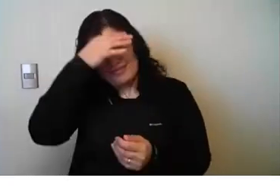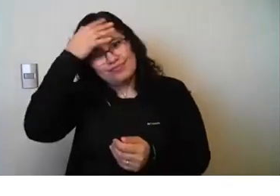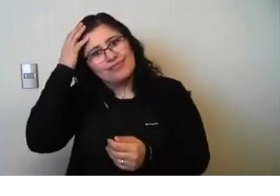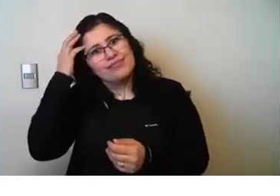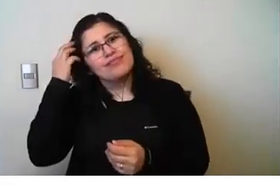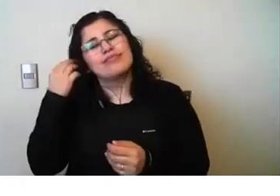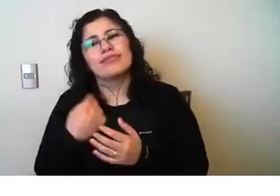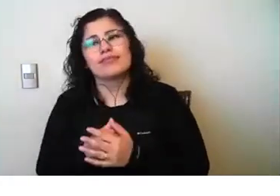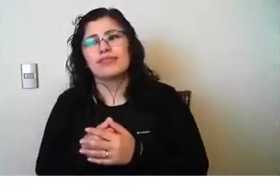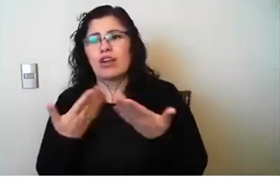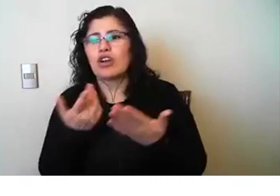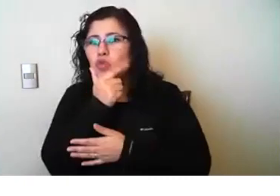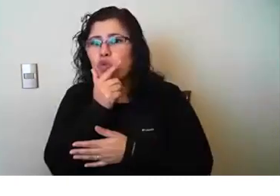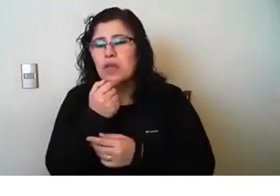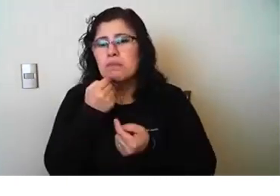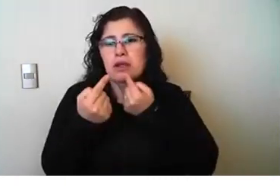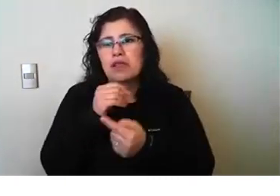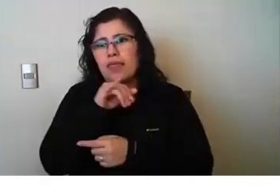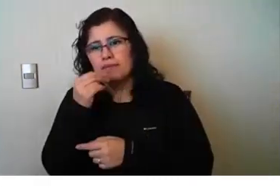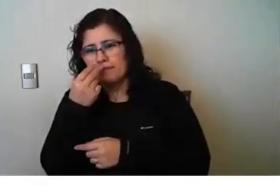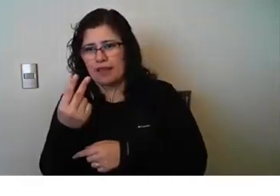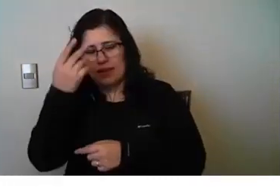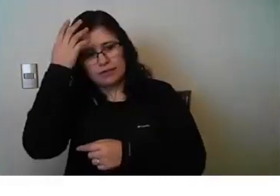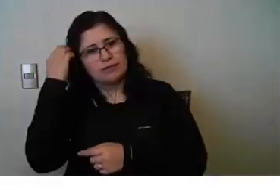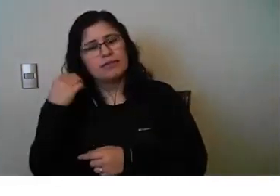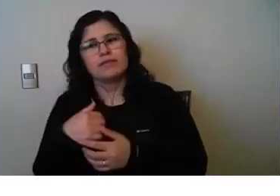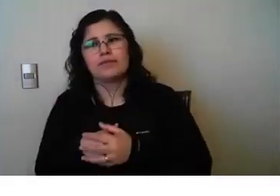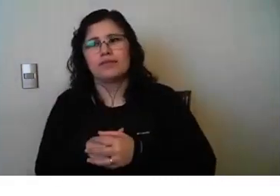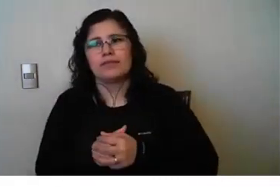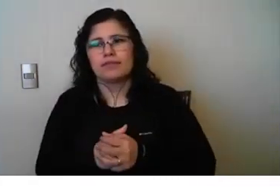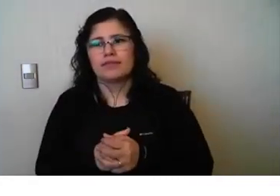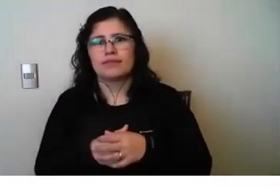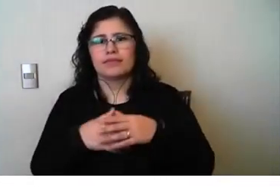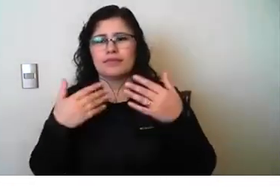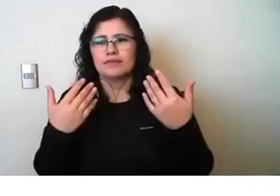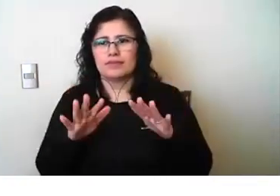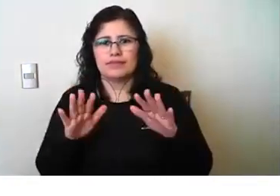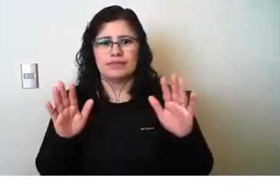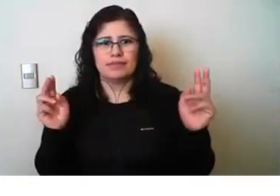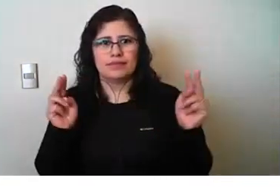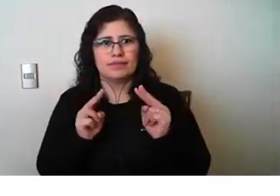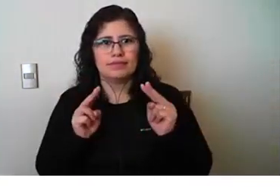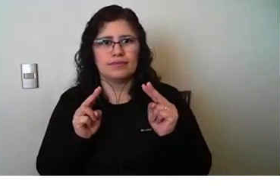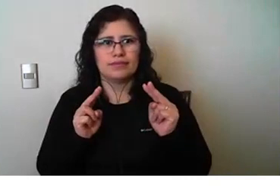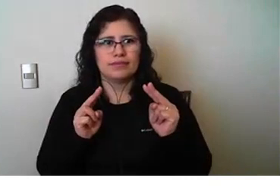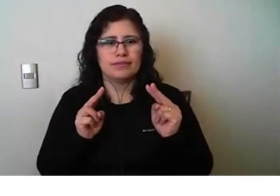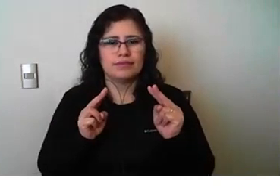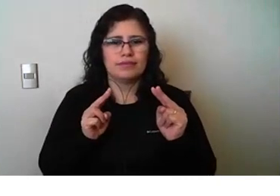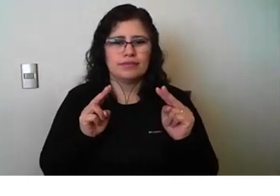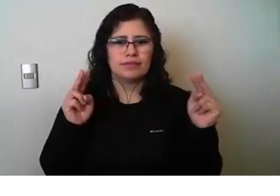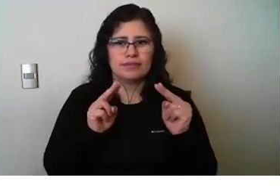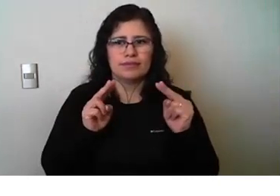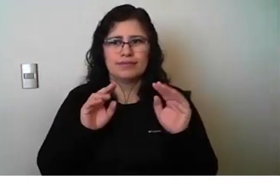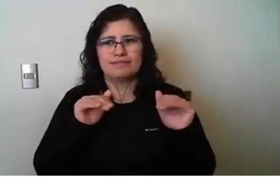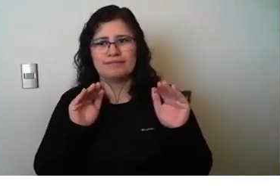Duda y consulta lo podemos ver en los siguientes horarios, así que voy a dejar de grabar acá para que podamos tener